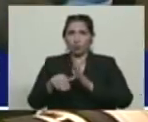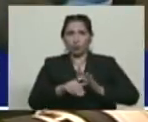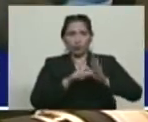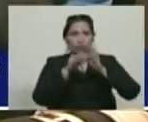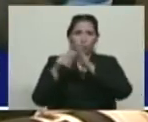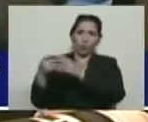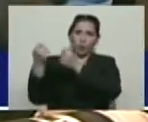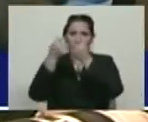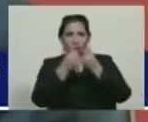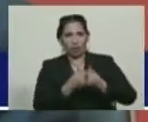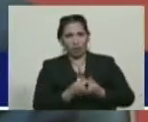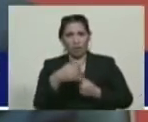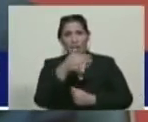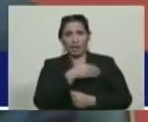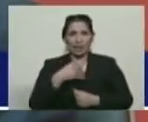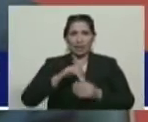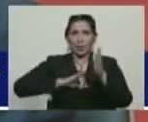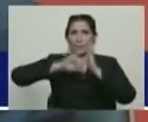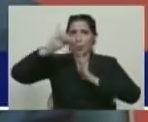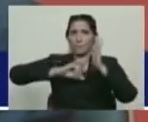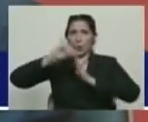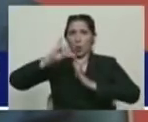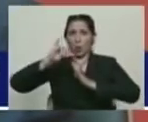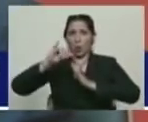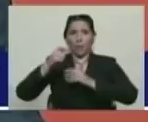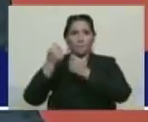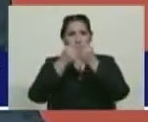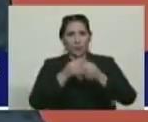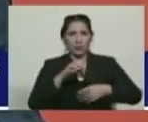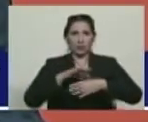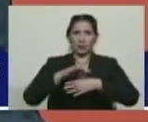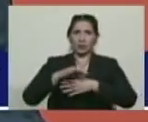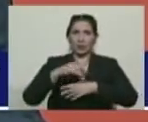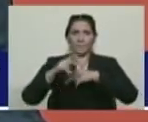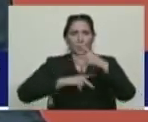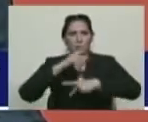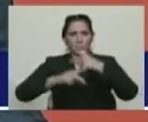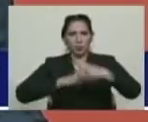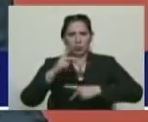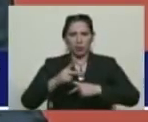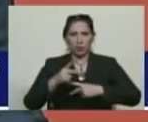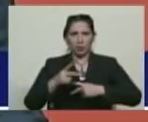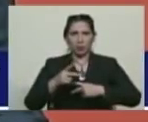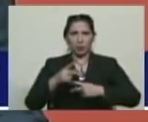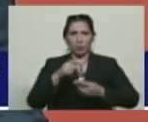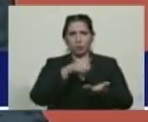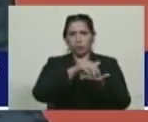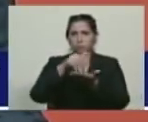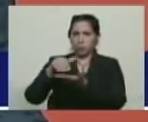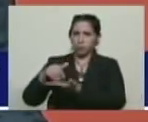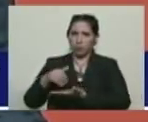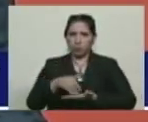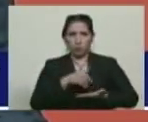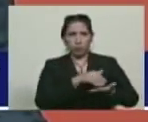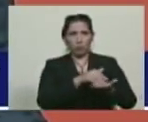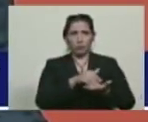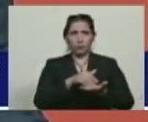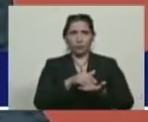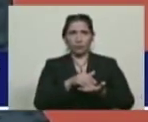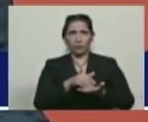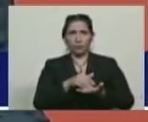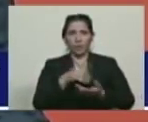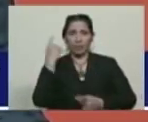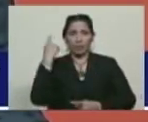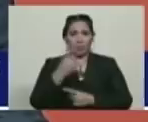caracterizando el precio de la carne el reordenamiento del proceso de la distribución local los mataderos deben